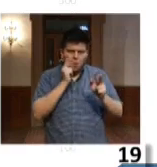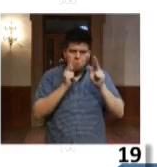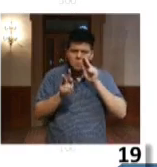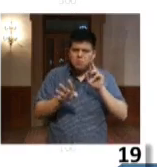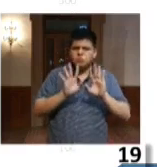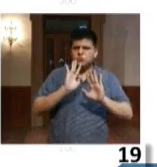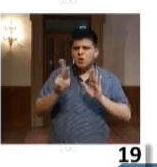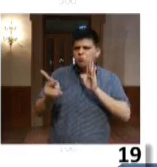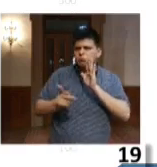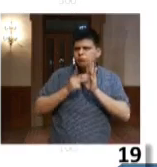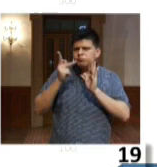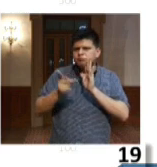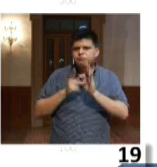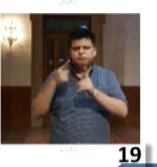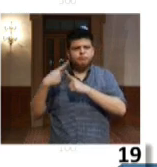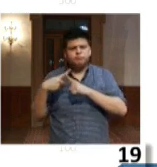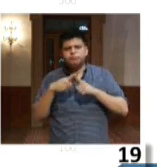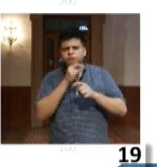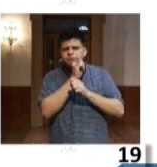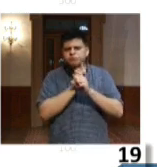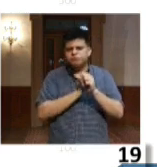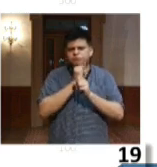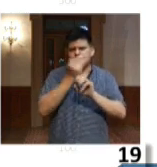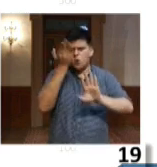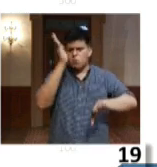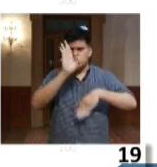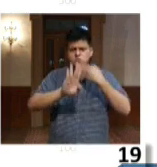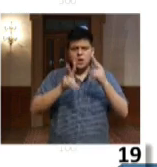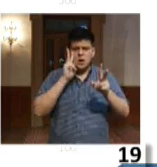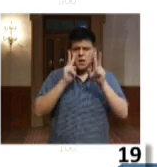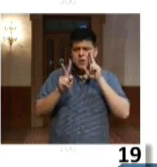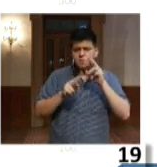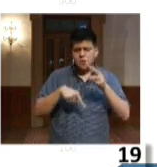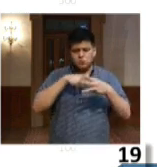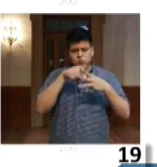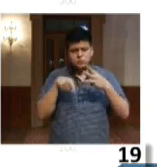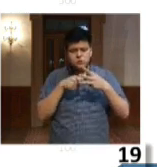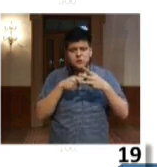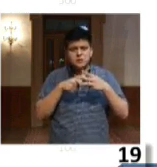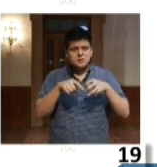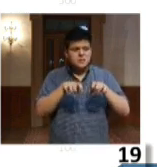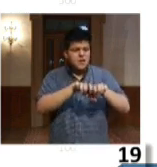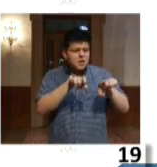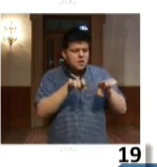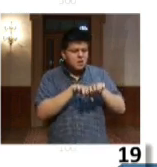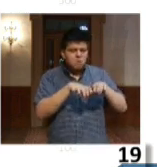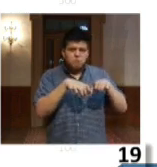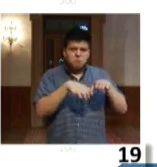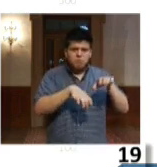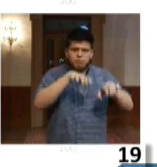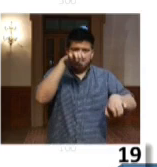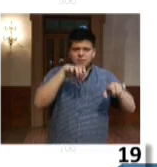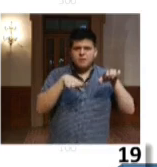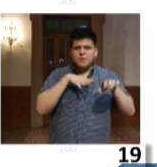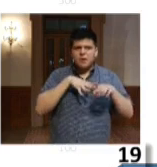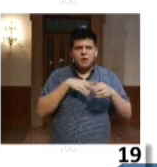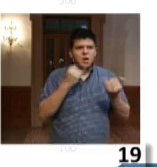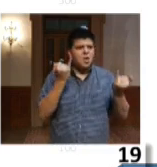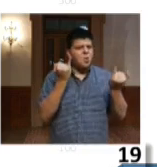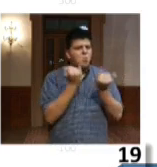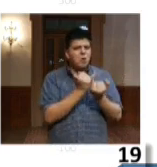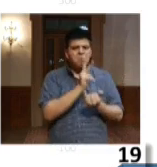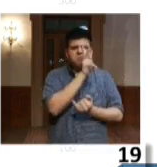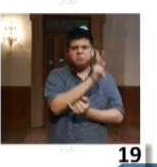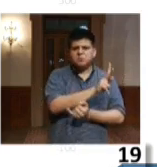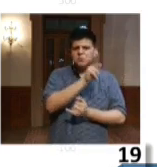en diferentes estudios a nivel mundial, y los tres últimos grupos etarios se han estado comportando específicamente